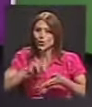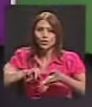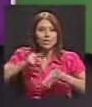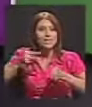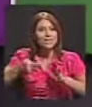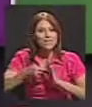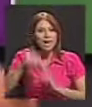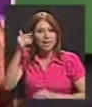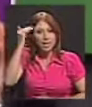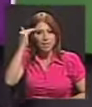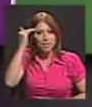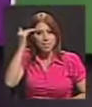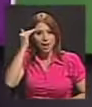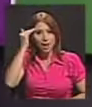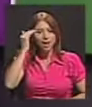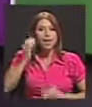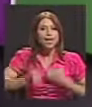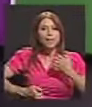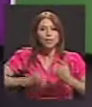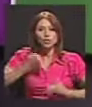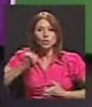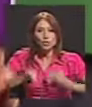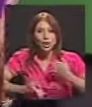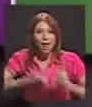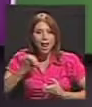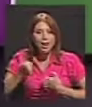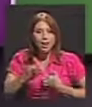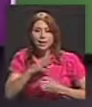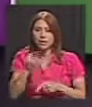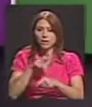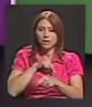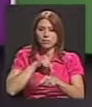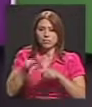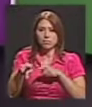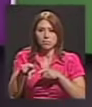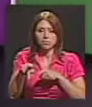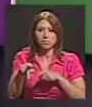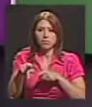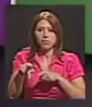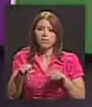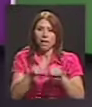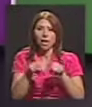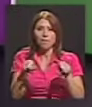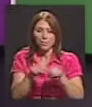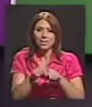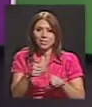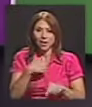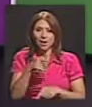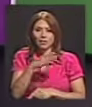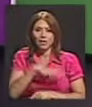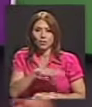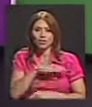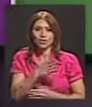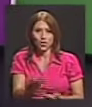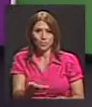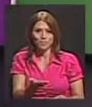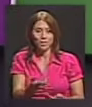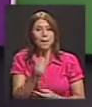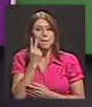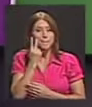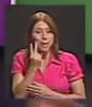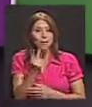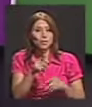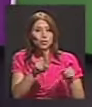mental emocional y profesionalmente también tenga esa condición veamos